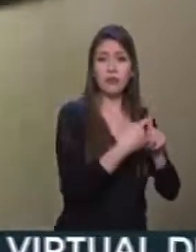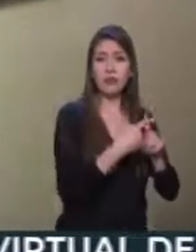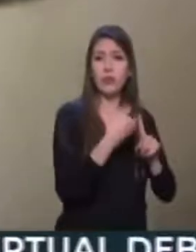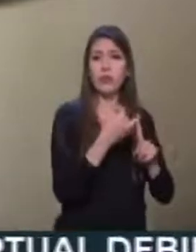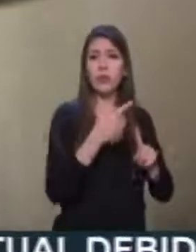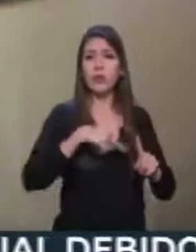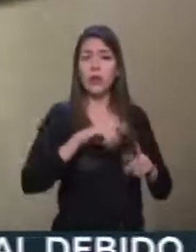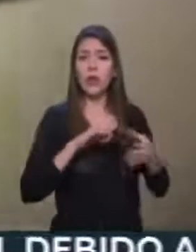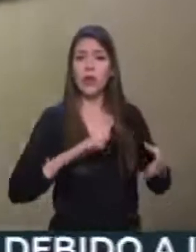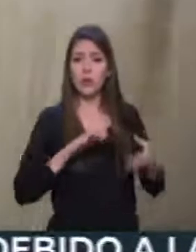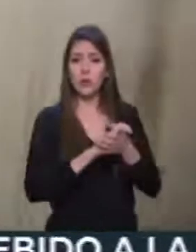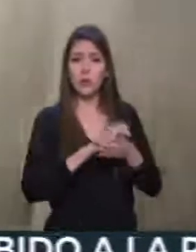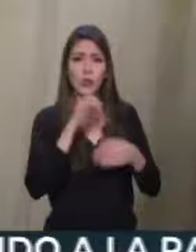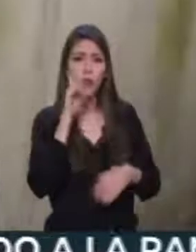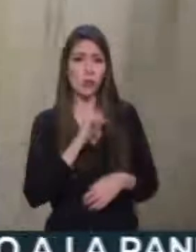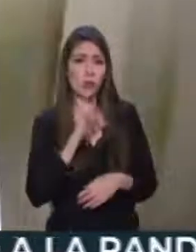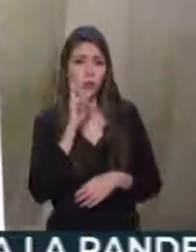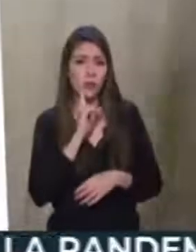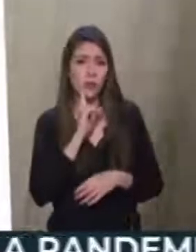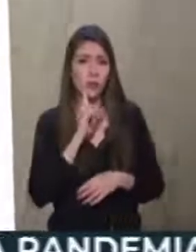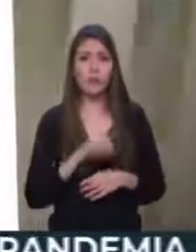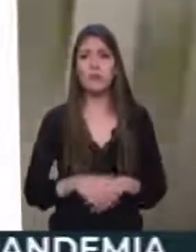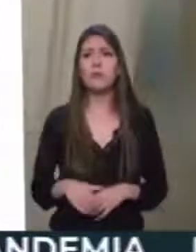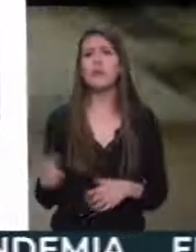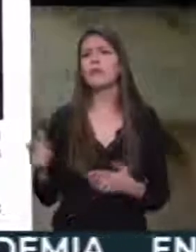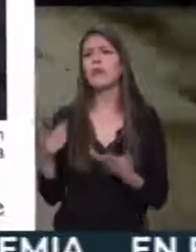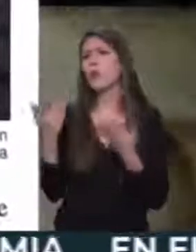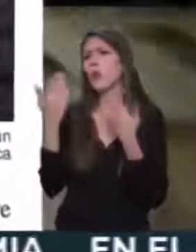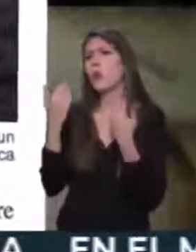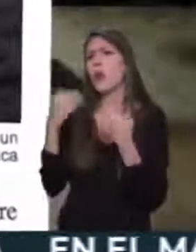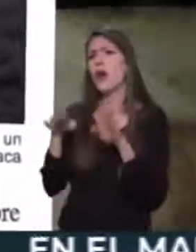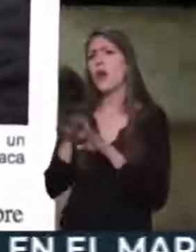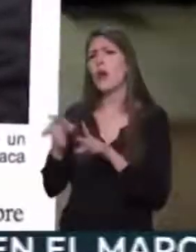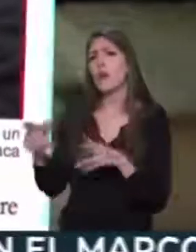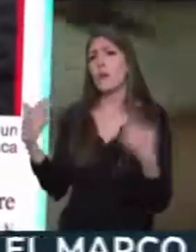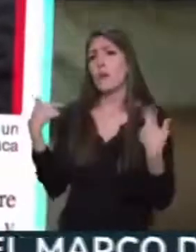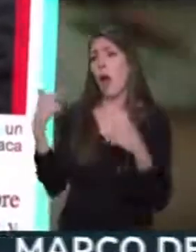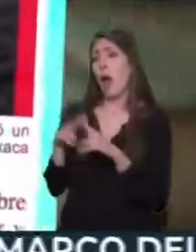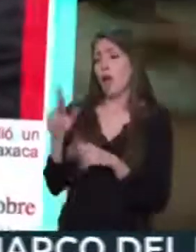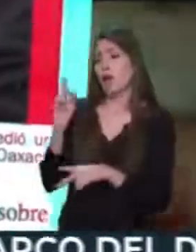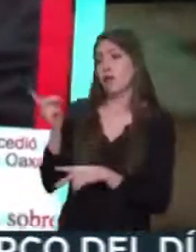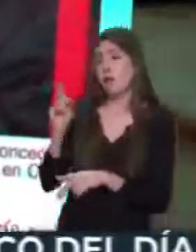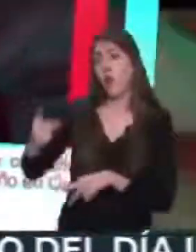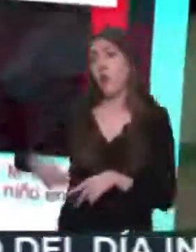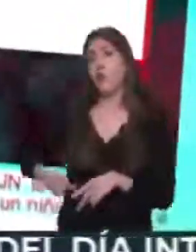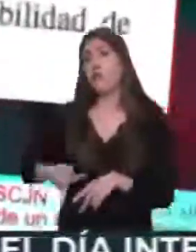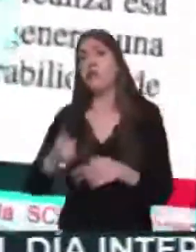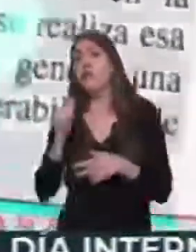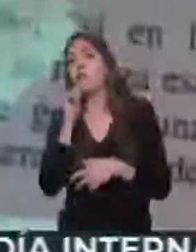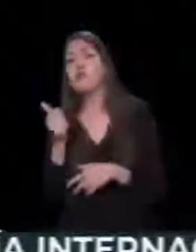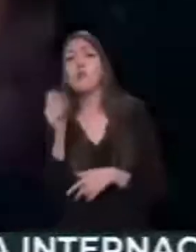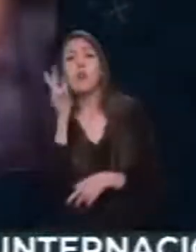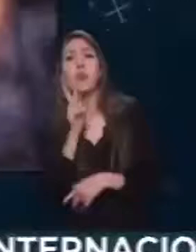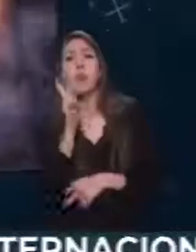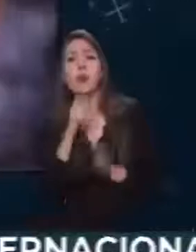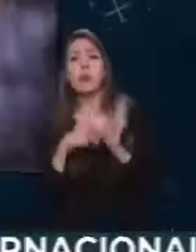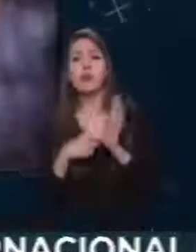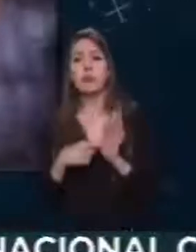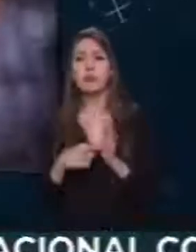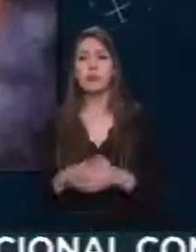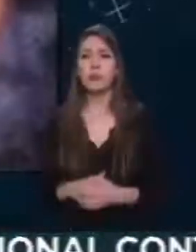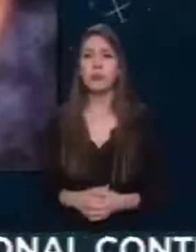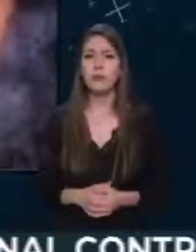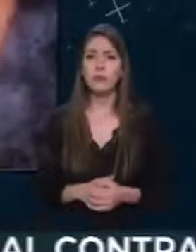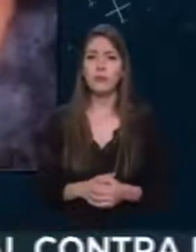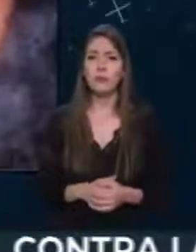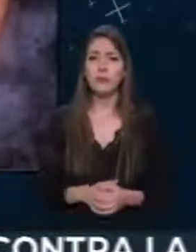el ministro Cosío, no había elementos para considerar a la maestra culpable. También vamos a exigir a la